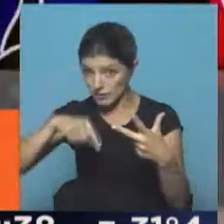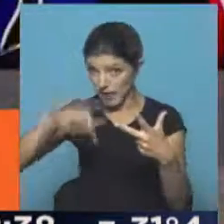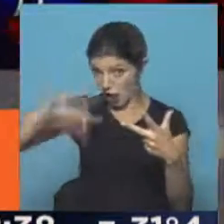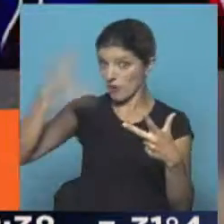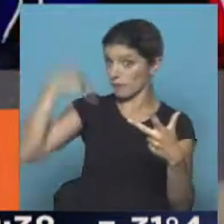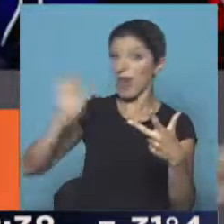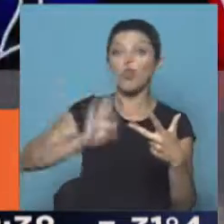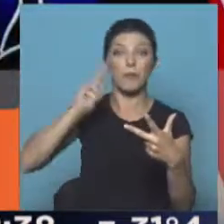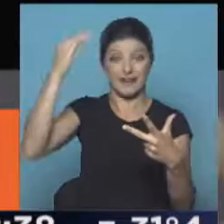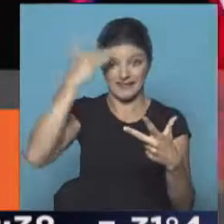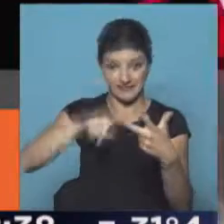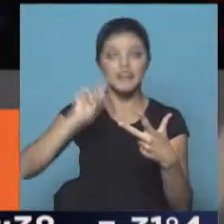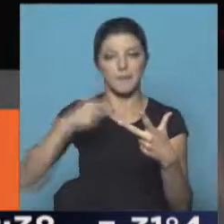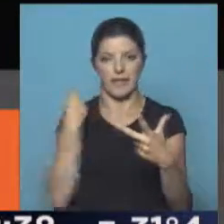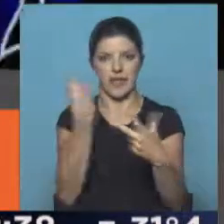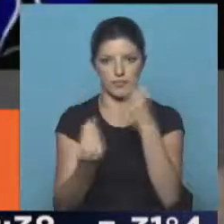en 2015.